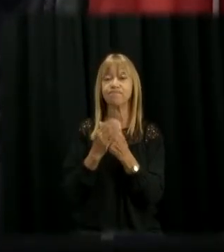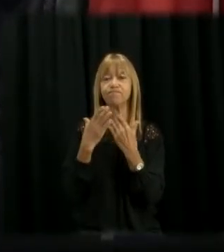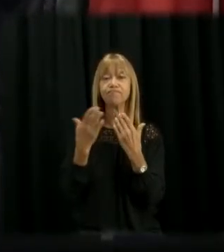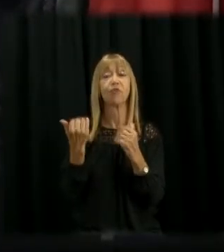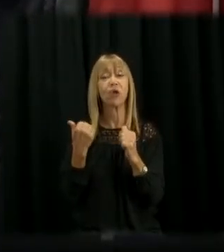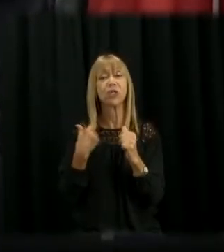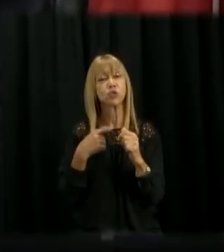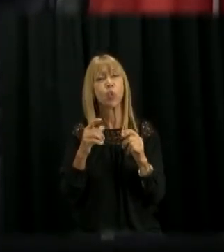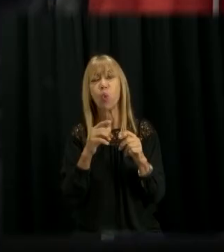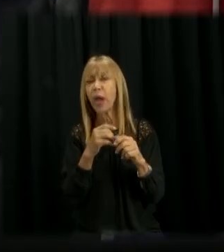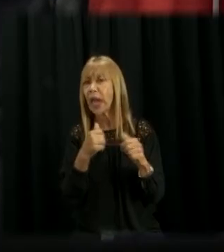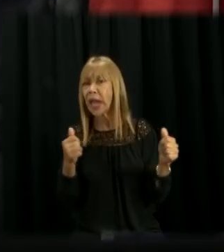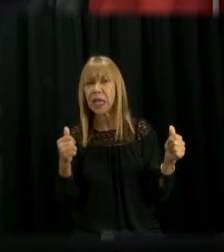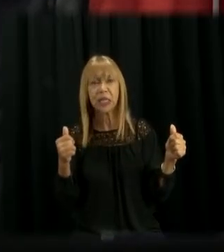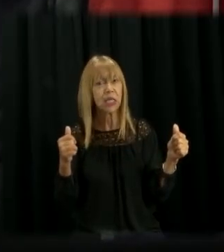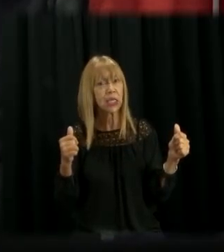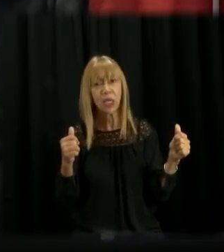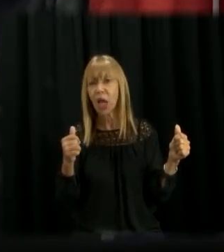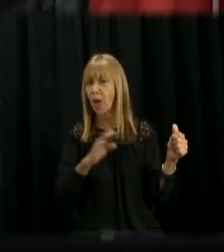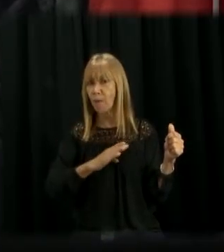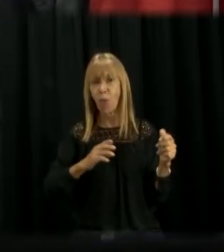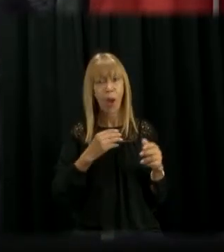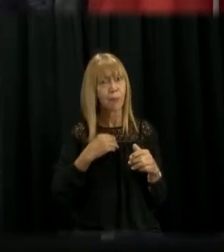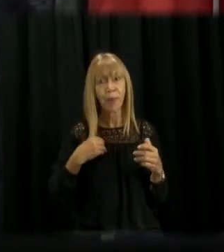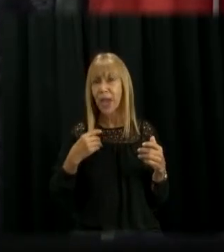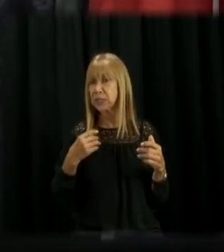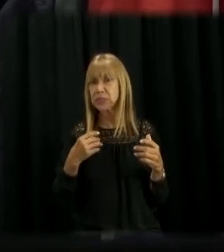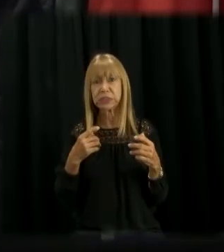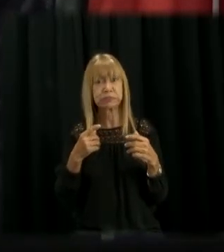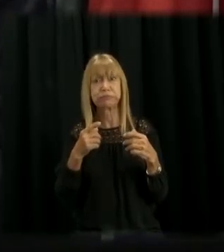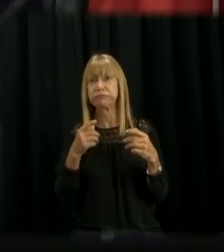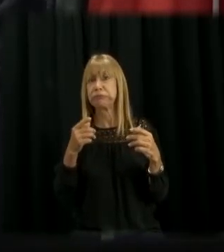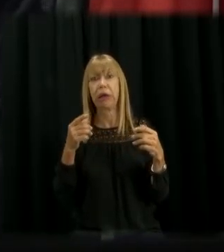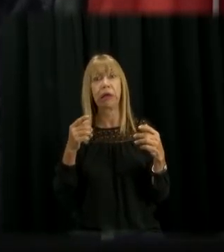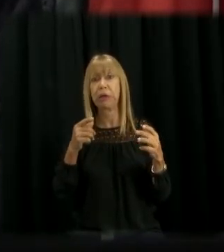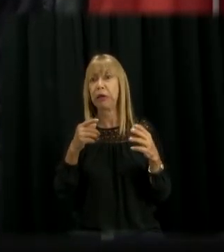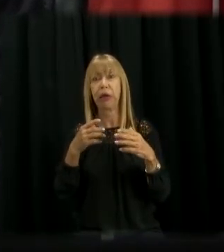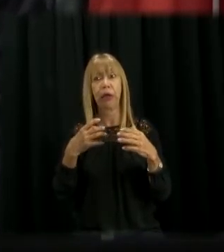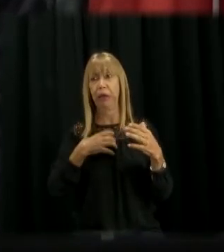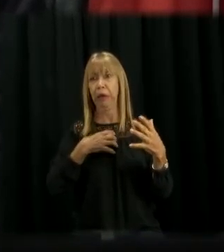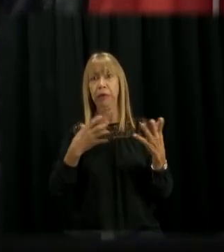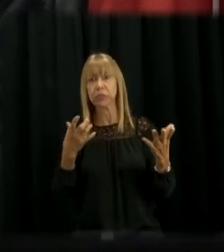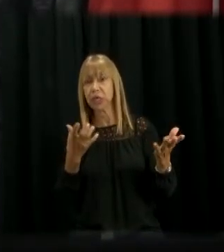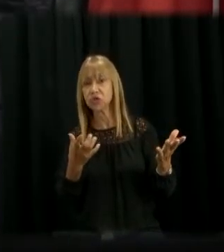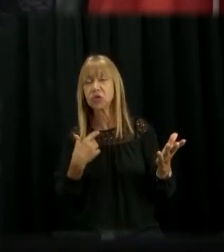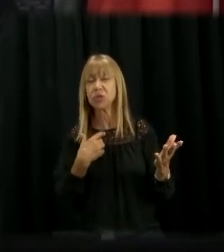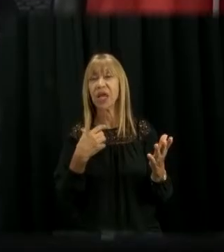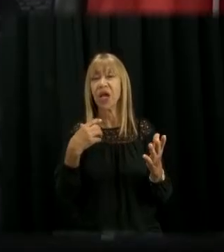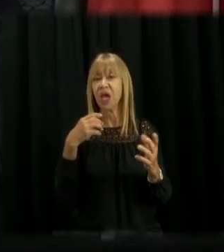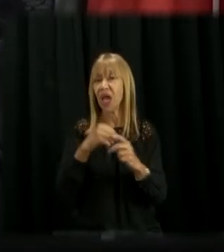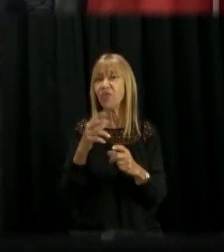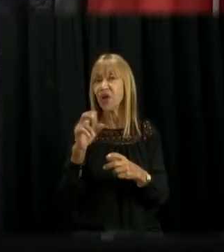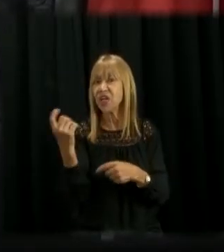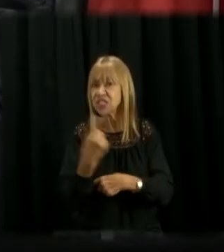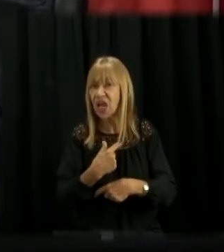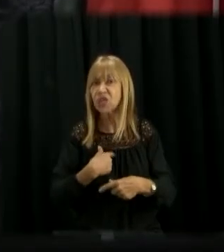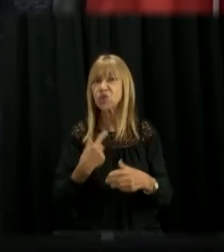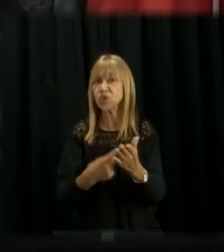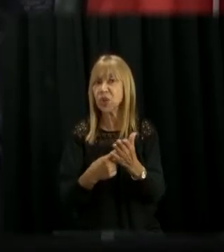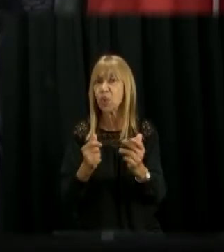el tiempo establecido. ¿Alguna pregunta? ¿Algún miembro de la Junta tiene alguna objeción a reunirnos en 30